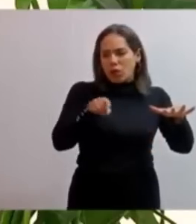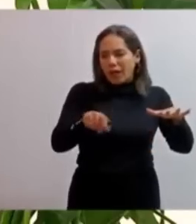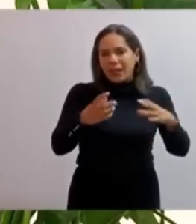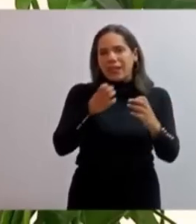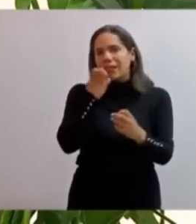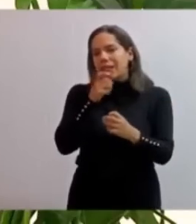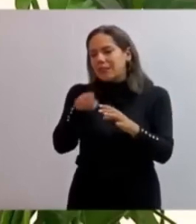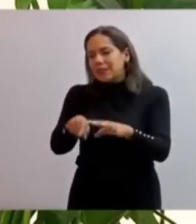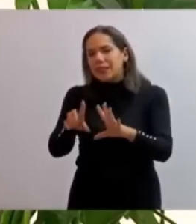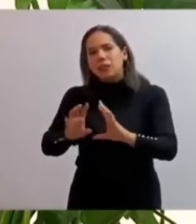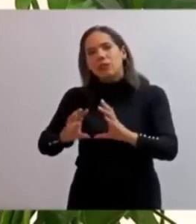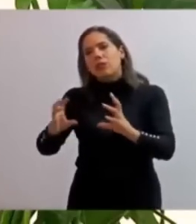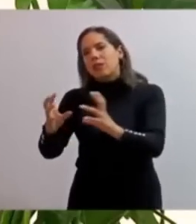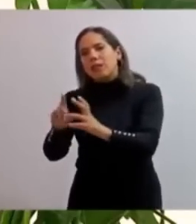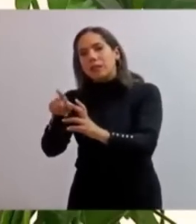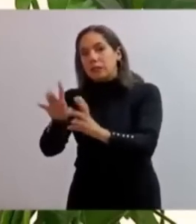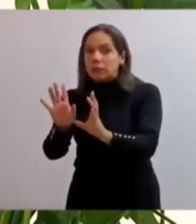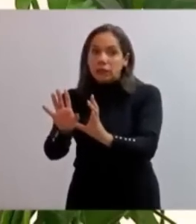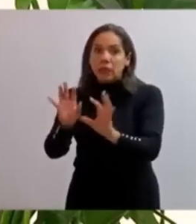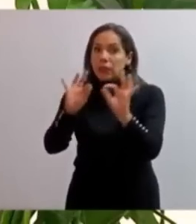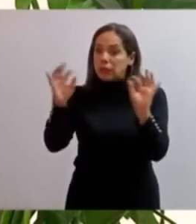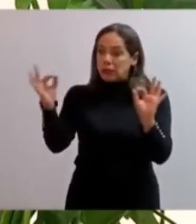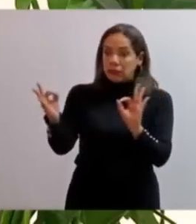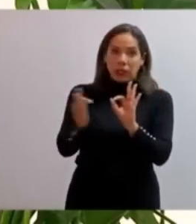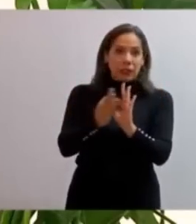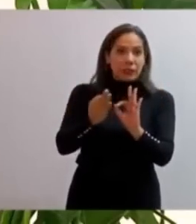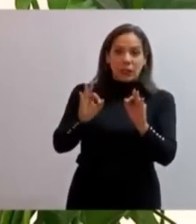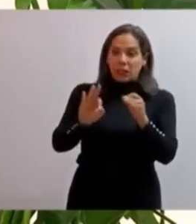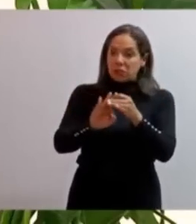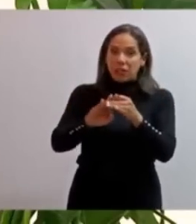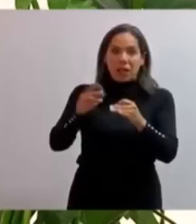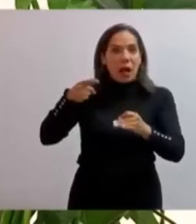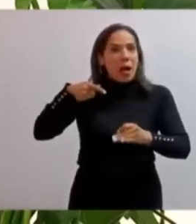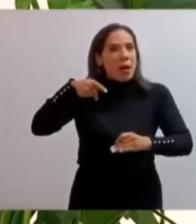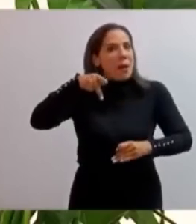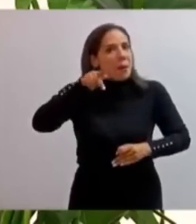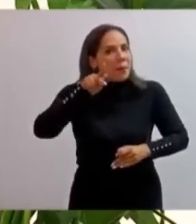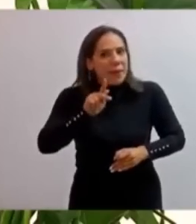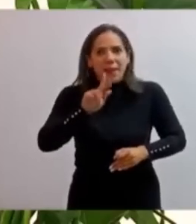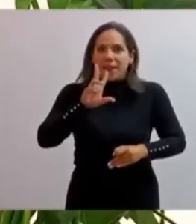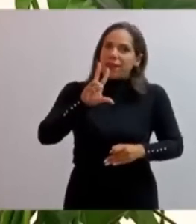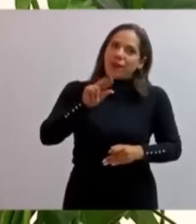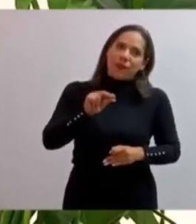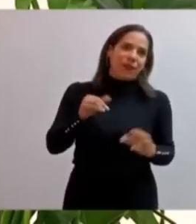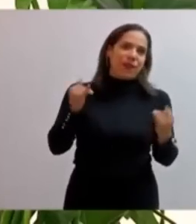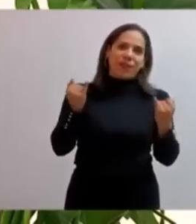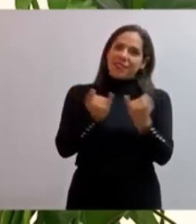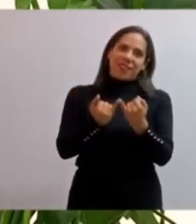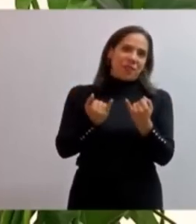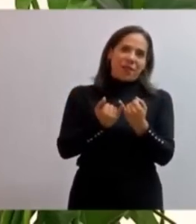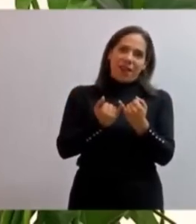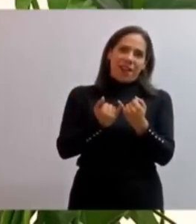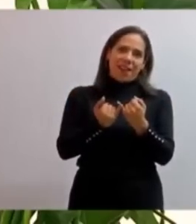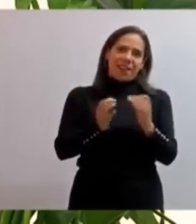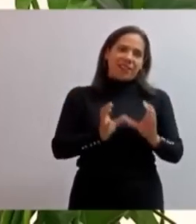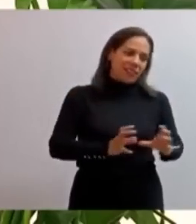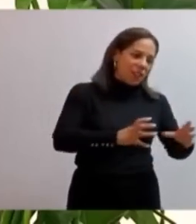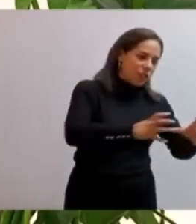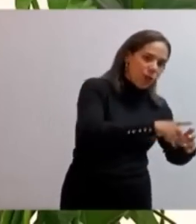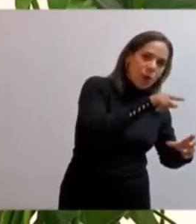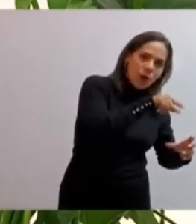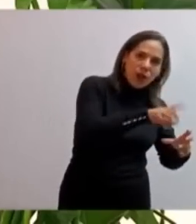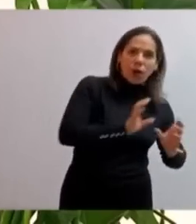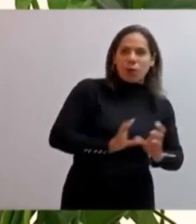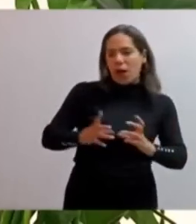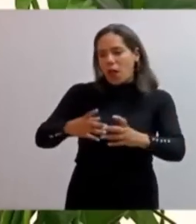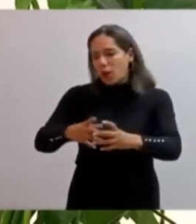es que estamos en la misma colonia. Sí, están en la misma colonia, pero probablemente la comunidad docente no es igual,